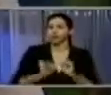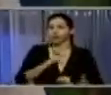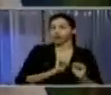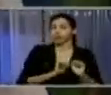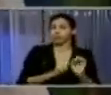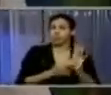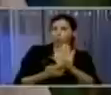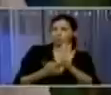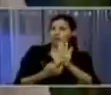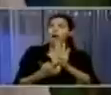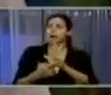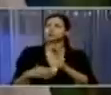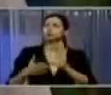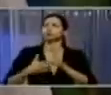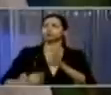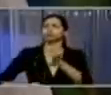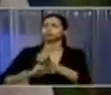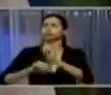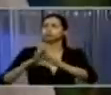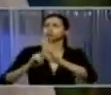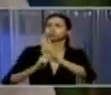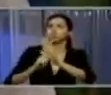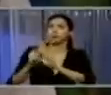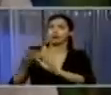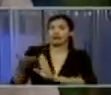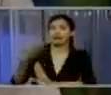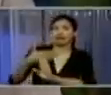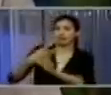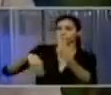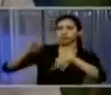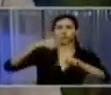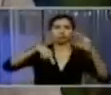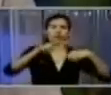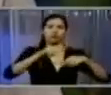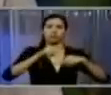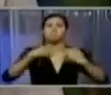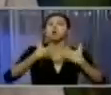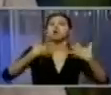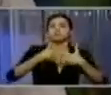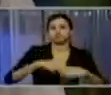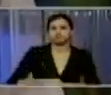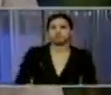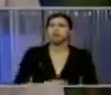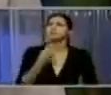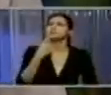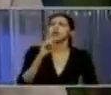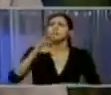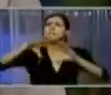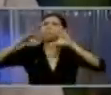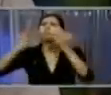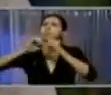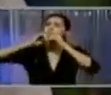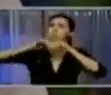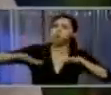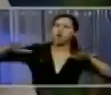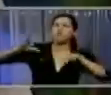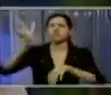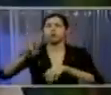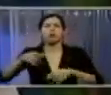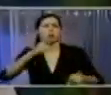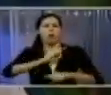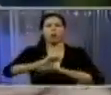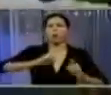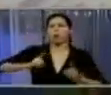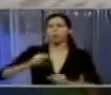de constitucionalidad. Ir por el mundo diciendo que en Venezuela hay una dictadura. Ir por